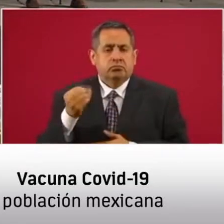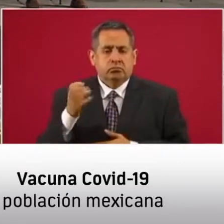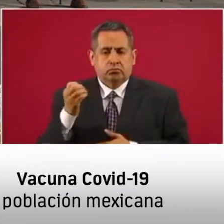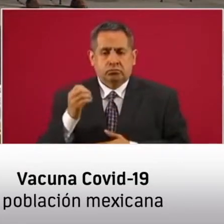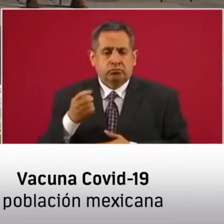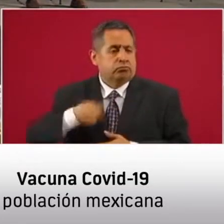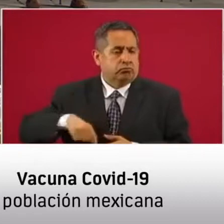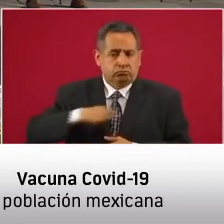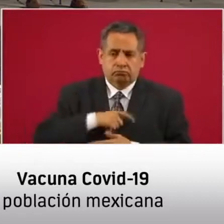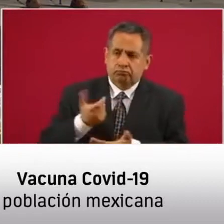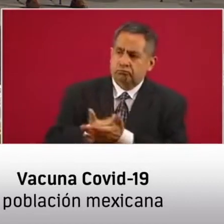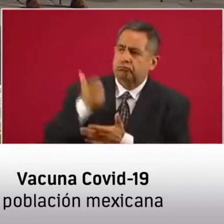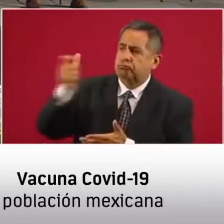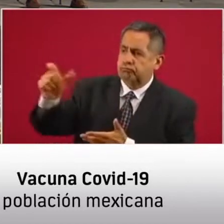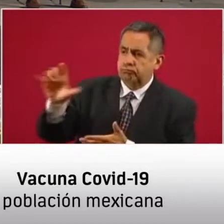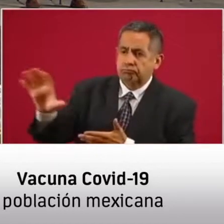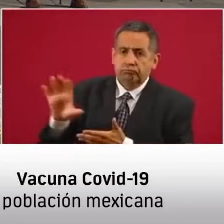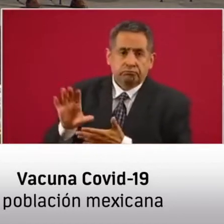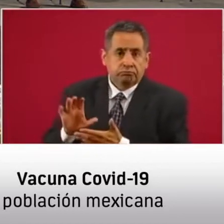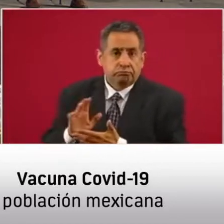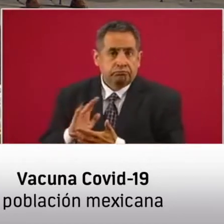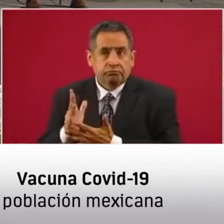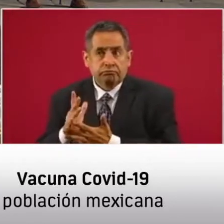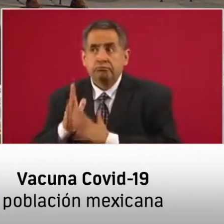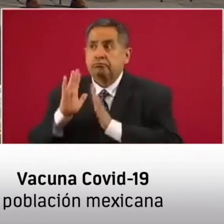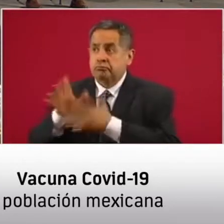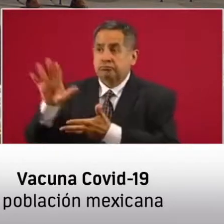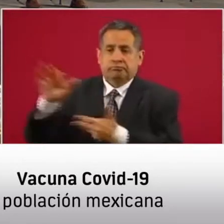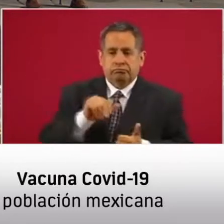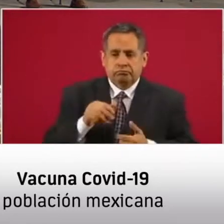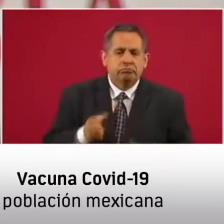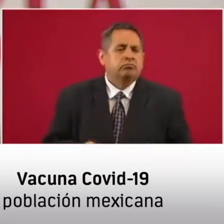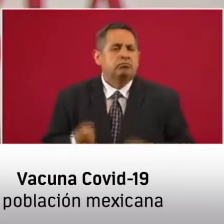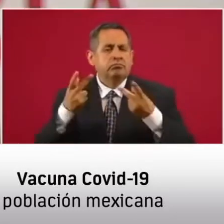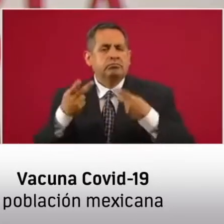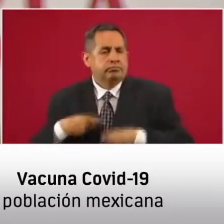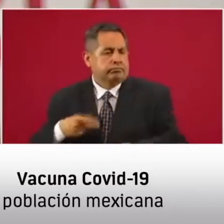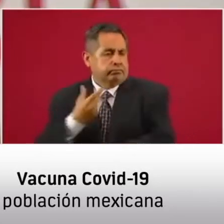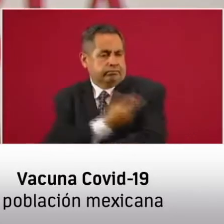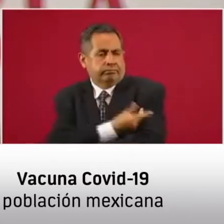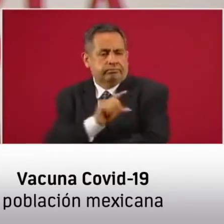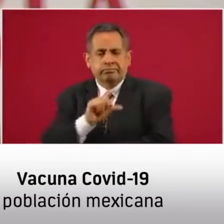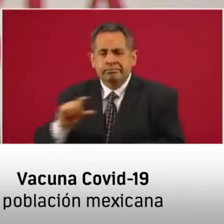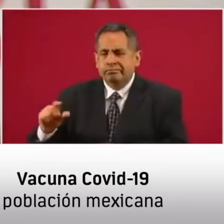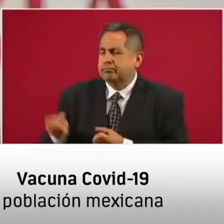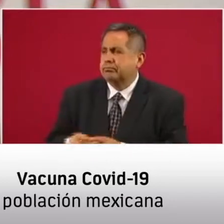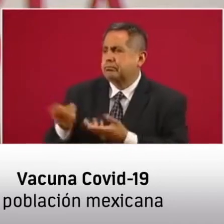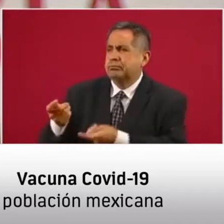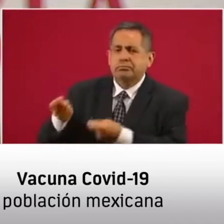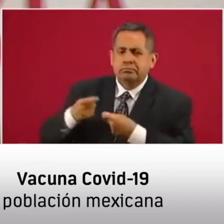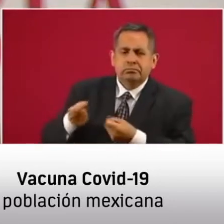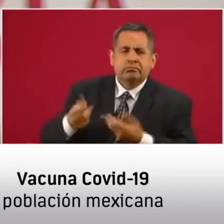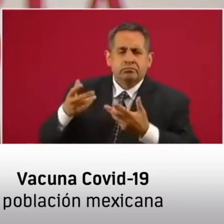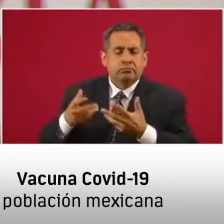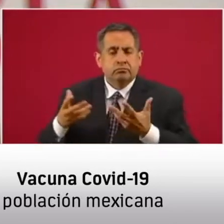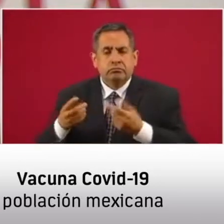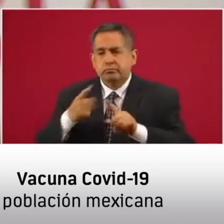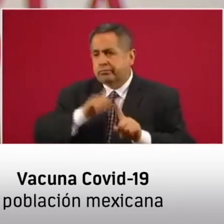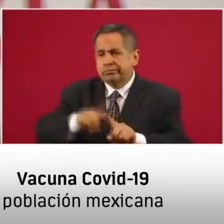octubre. Son los pasos a seguir. ¿Cuántas vacunas está desarrollando COVAX a esta fecha?